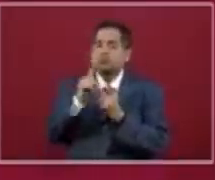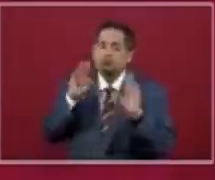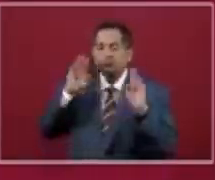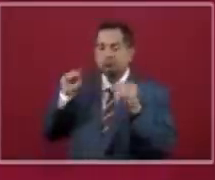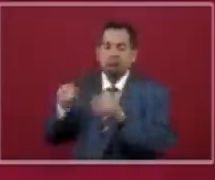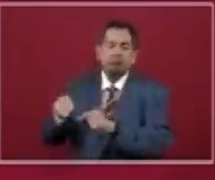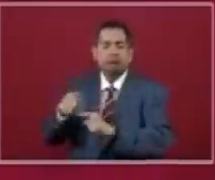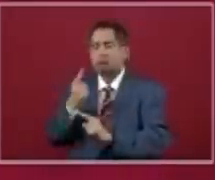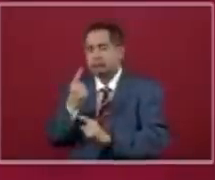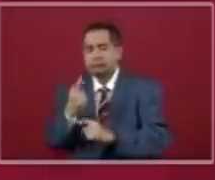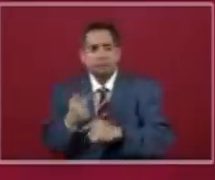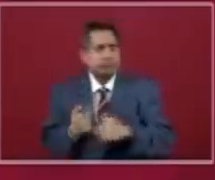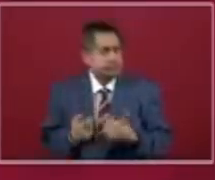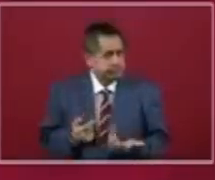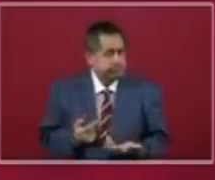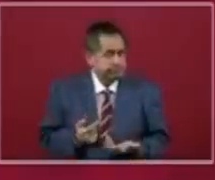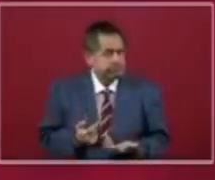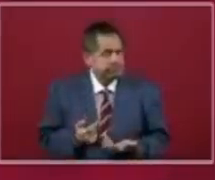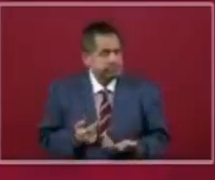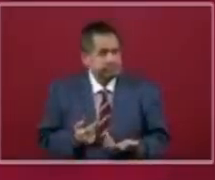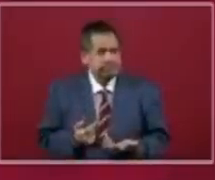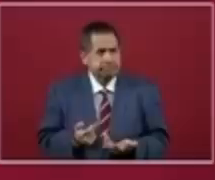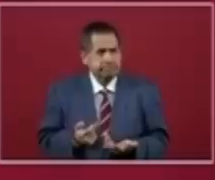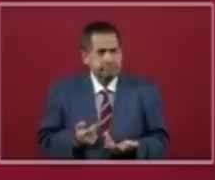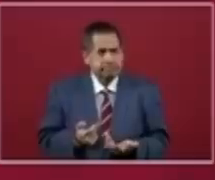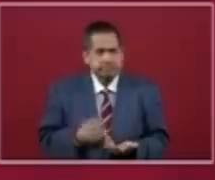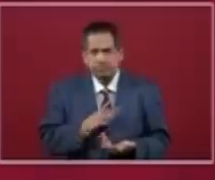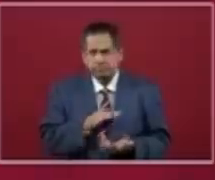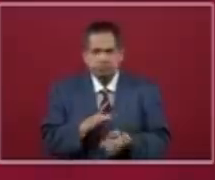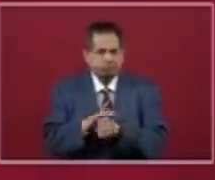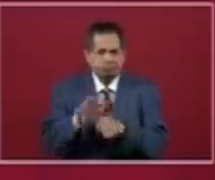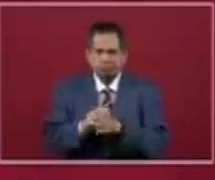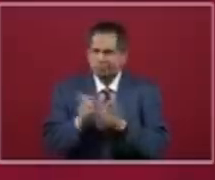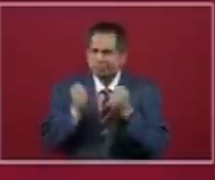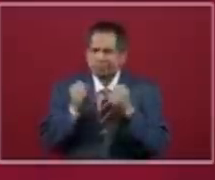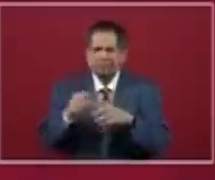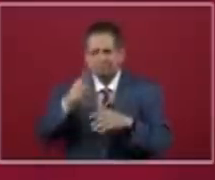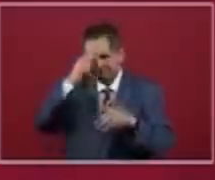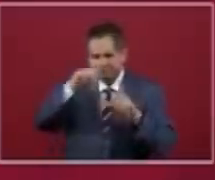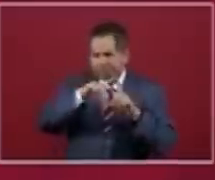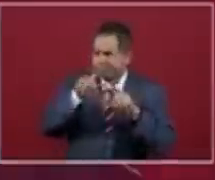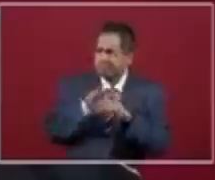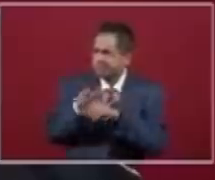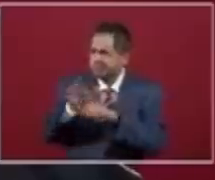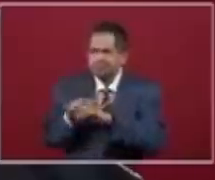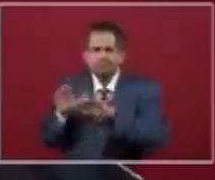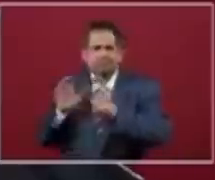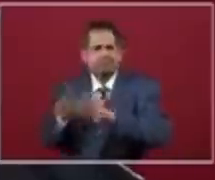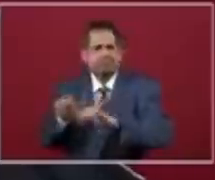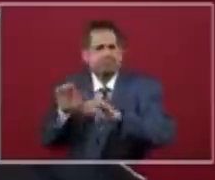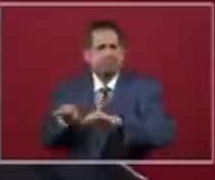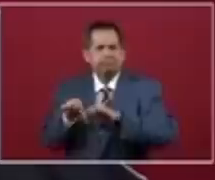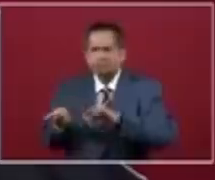De modo que va a haber mucho trabajo para los mexicanos.